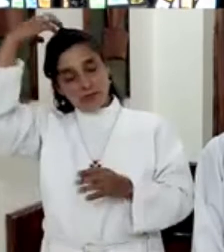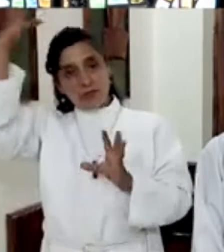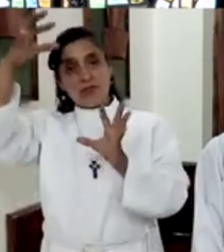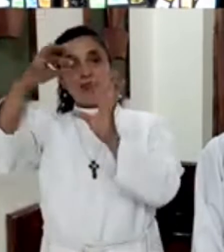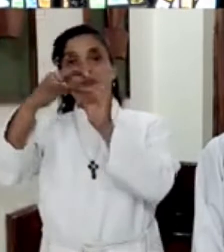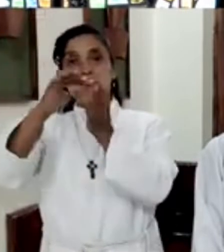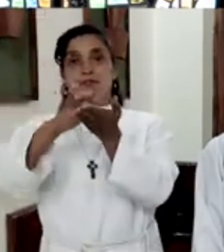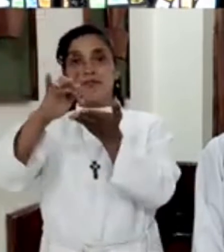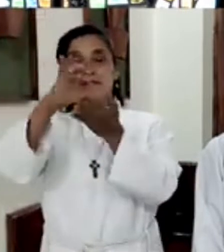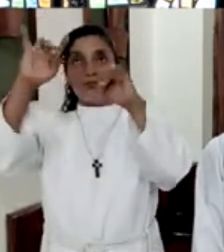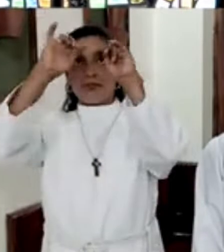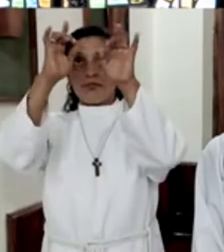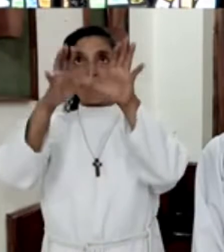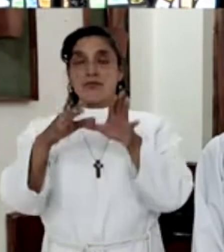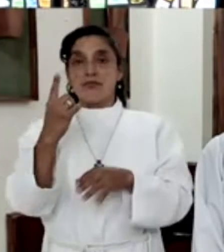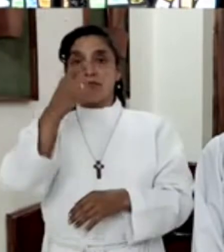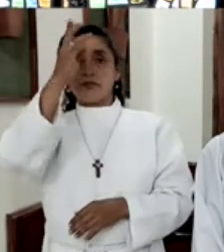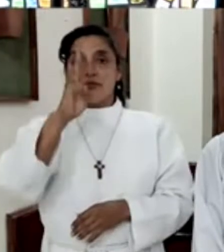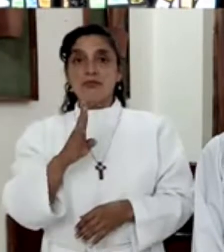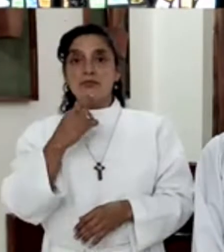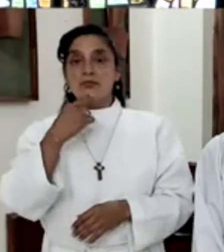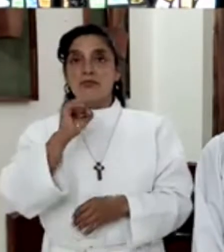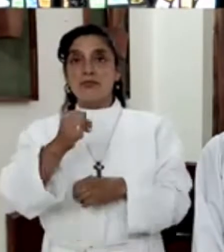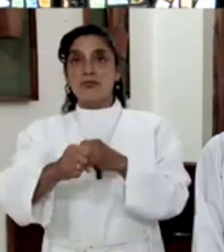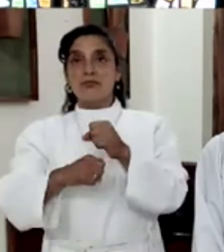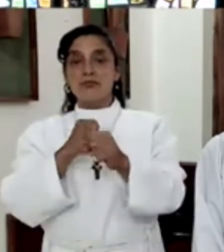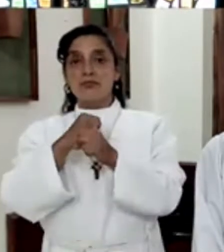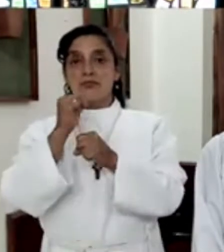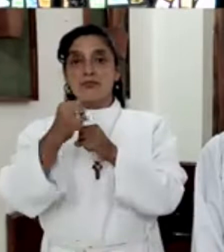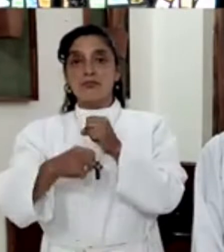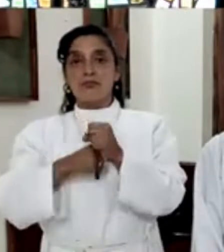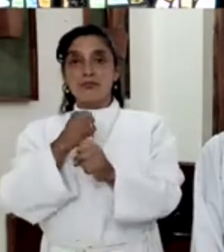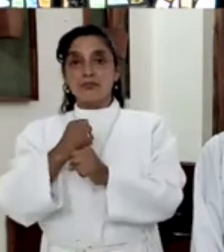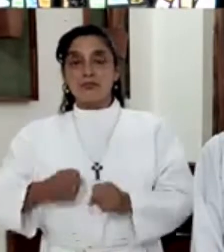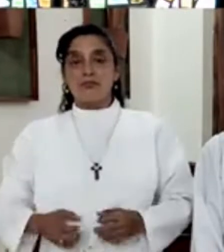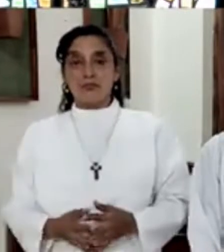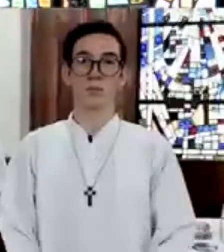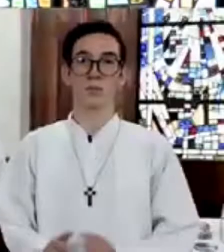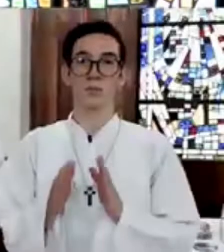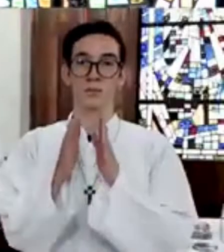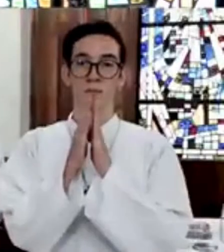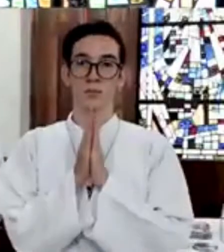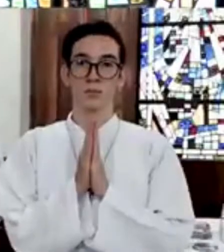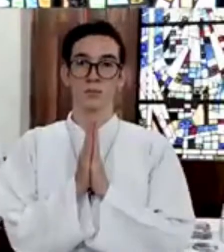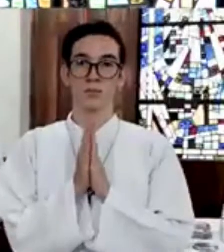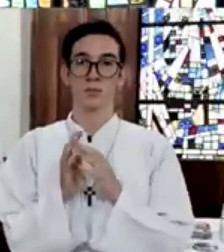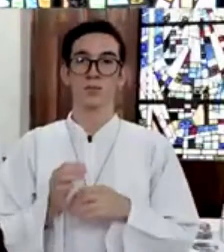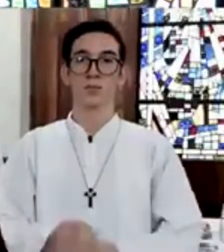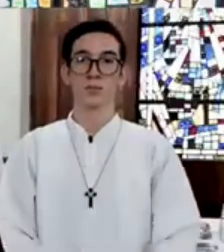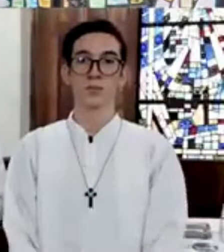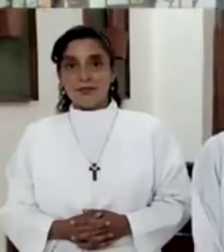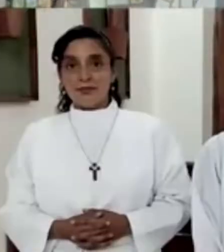reina contigo en la unidad del Espíritu Santo y es Dios, por los siglos de los siglos. Amén.